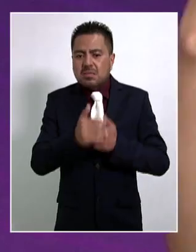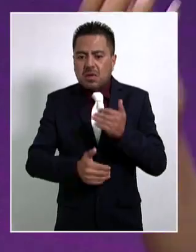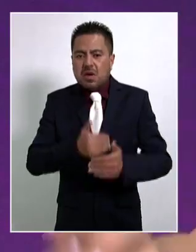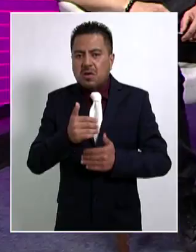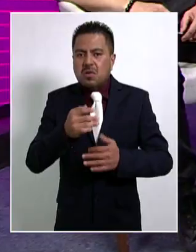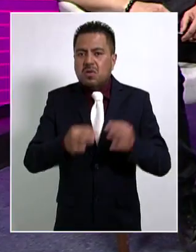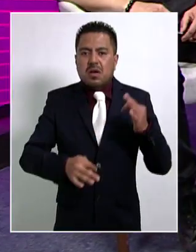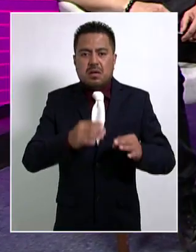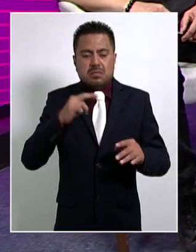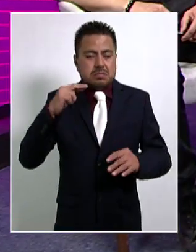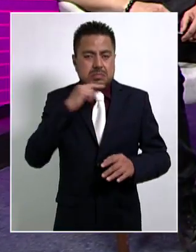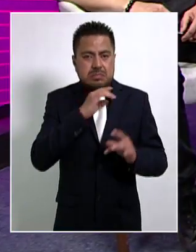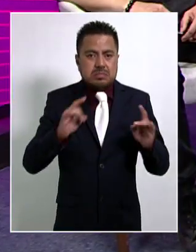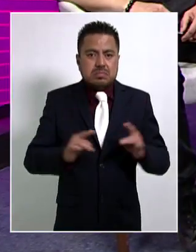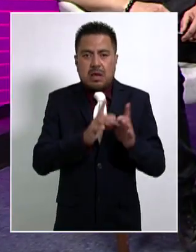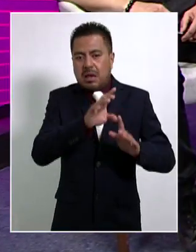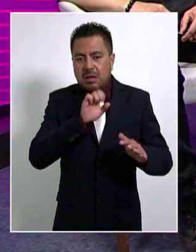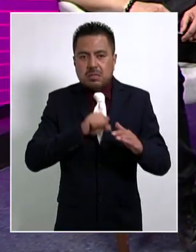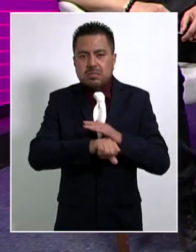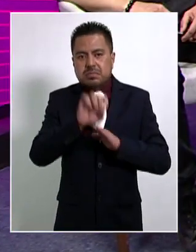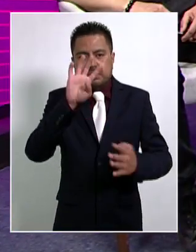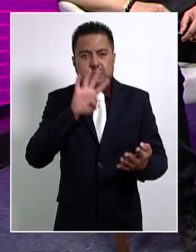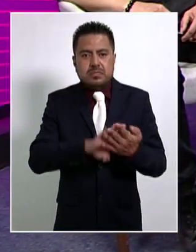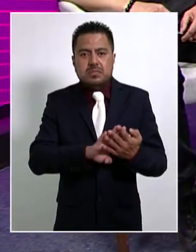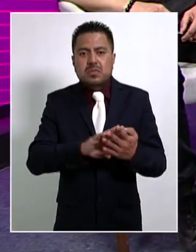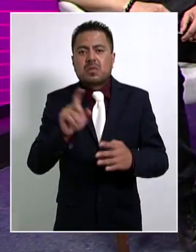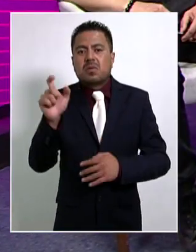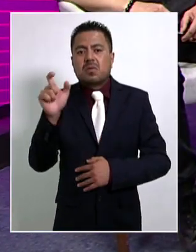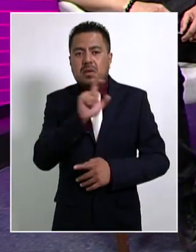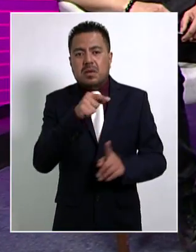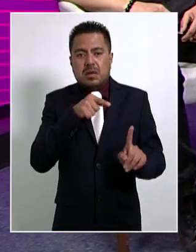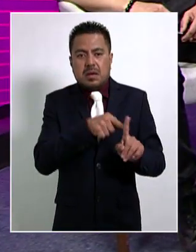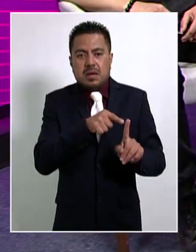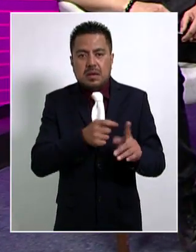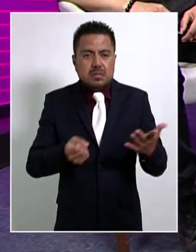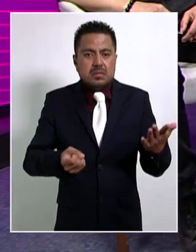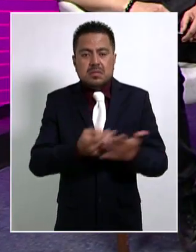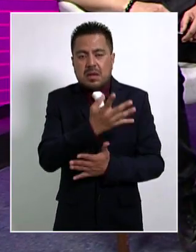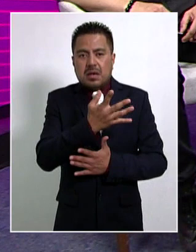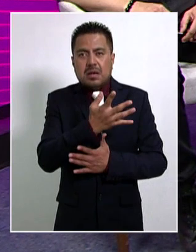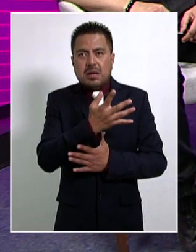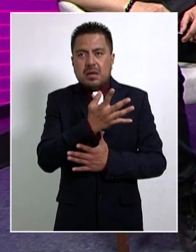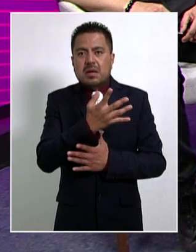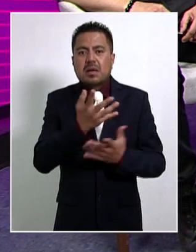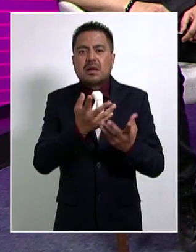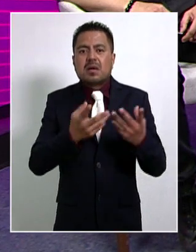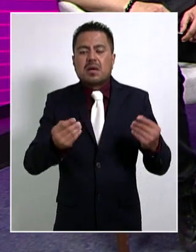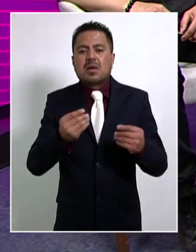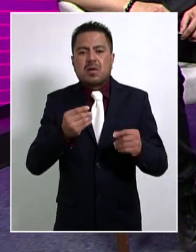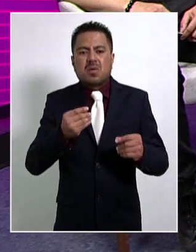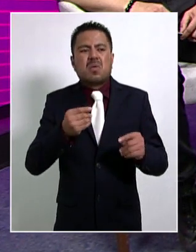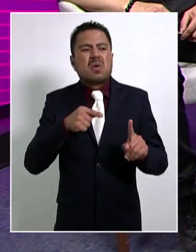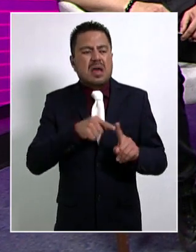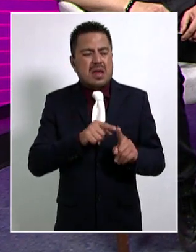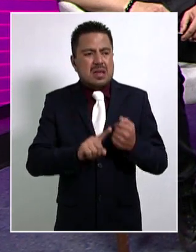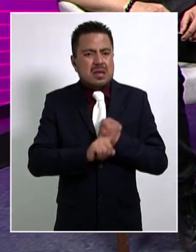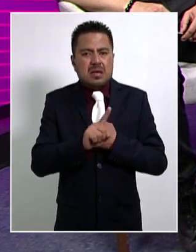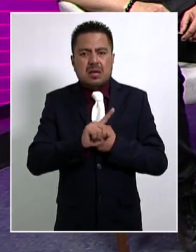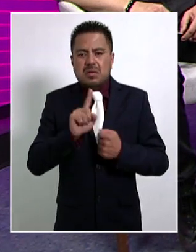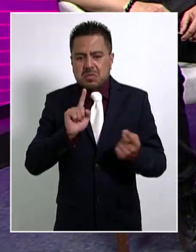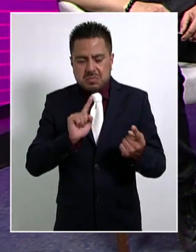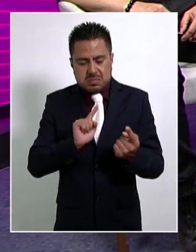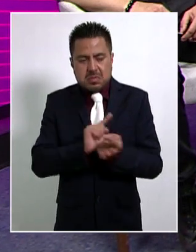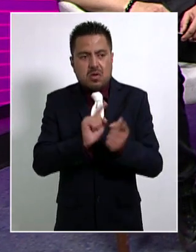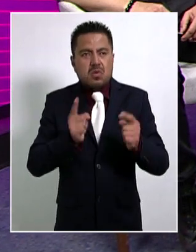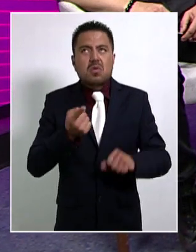proceso e inmediatamente fue recluida. Cuando ella sale exonerada de lo que se le imputaba, me la encuentro un